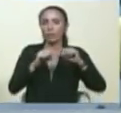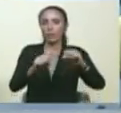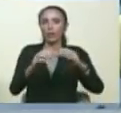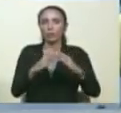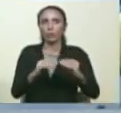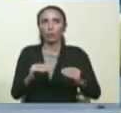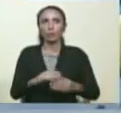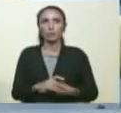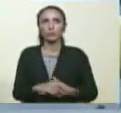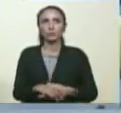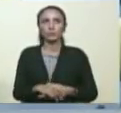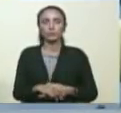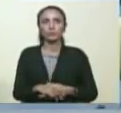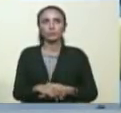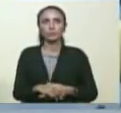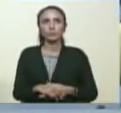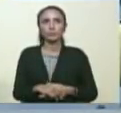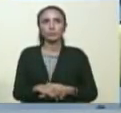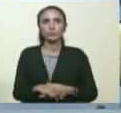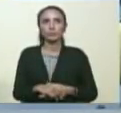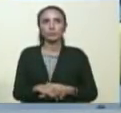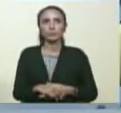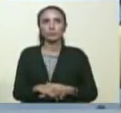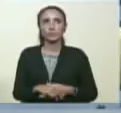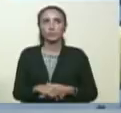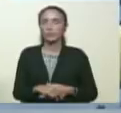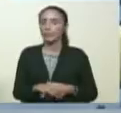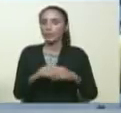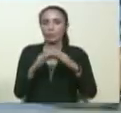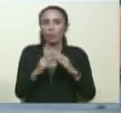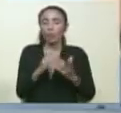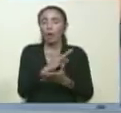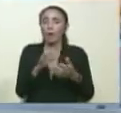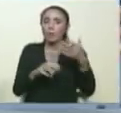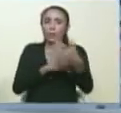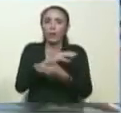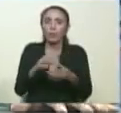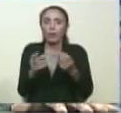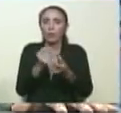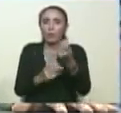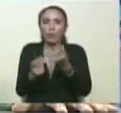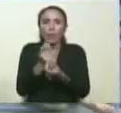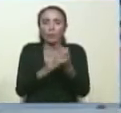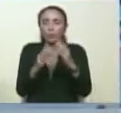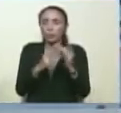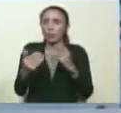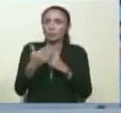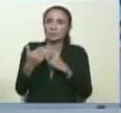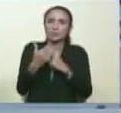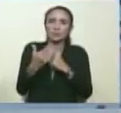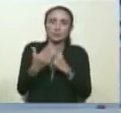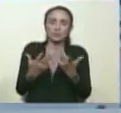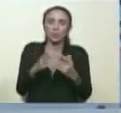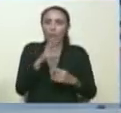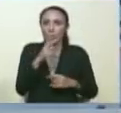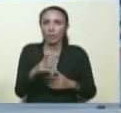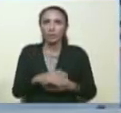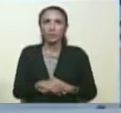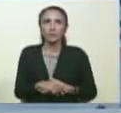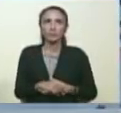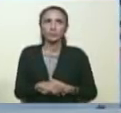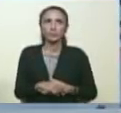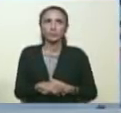encima esta pesadez de una guerra económica que ha afectado a la gente tan fea. Y por otro lado vamos